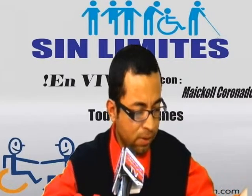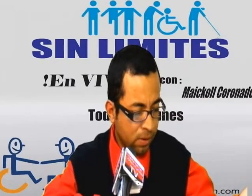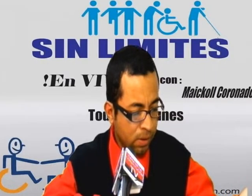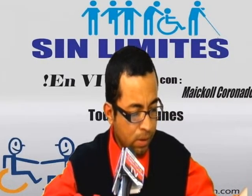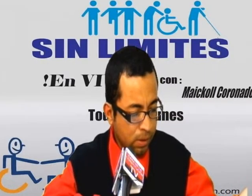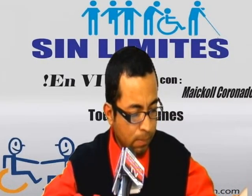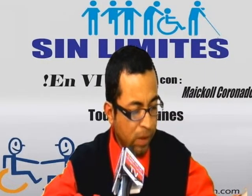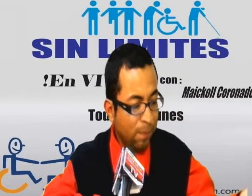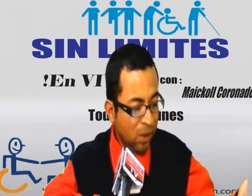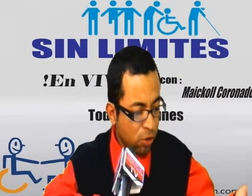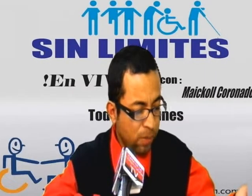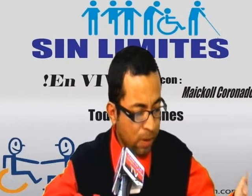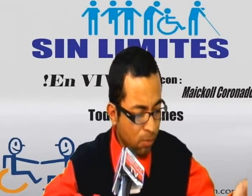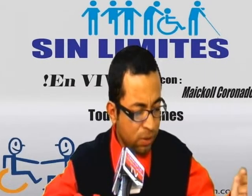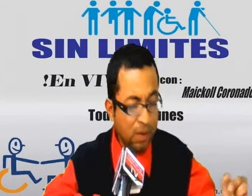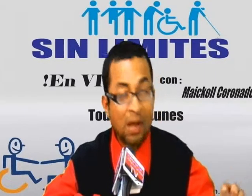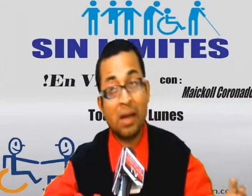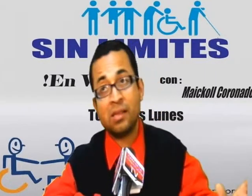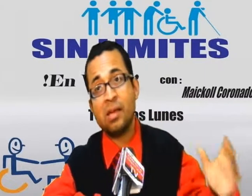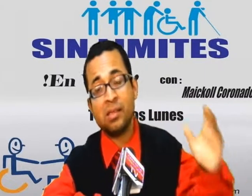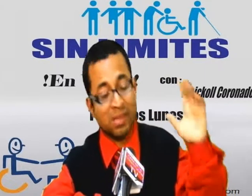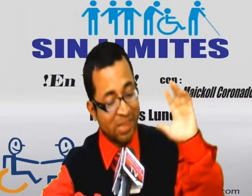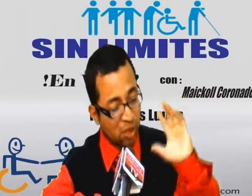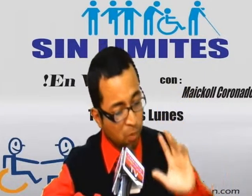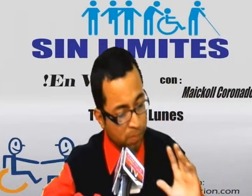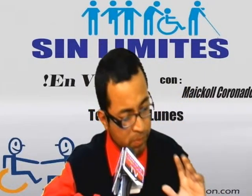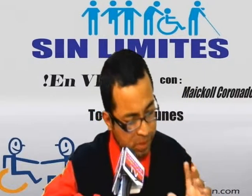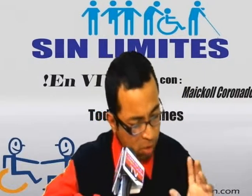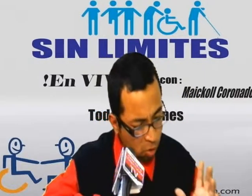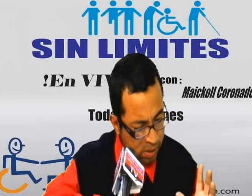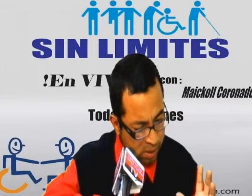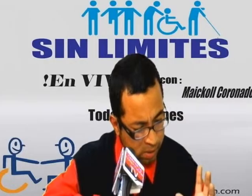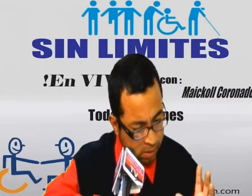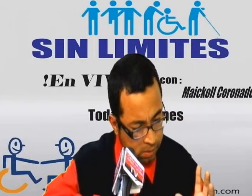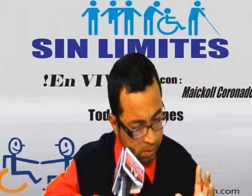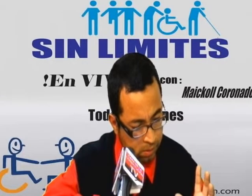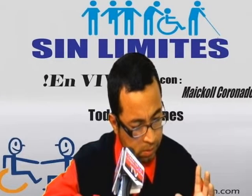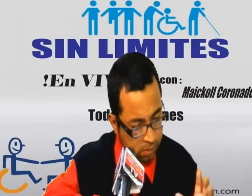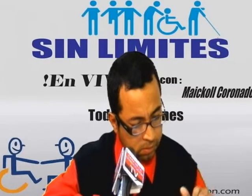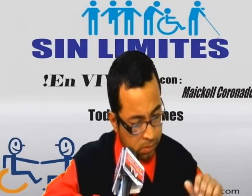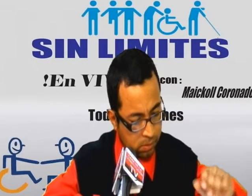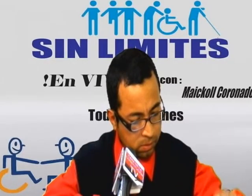escolar, pero deberíamos tener, aunque sea 5.000